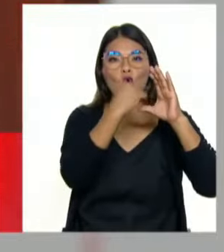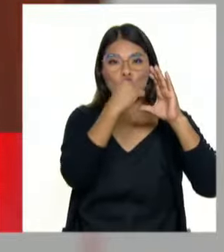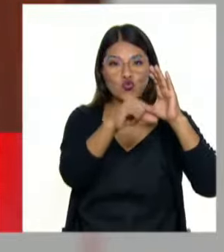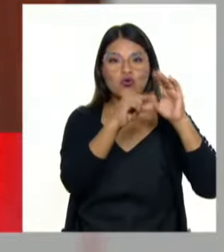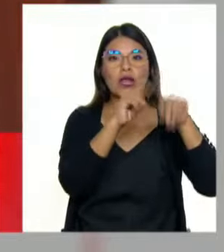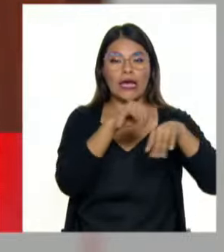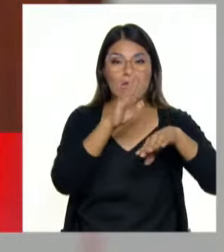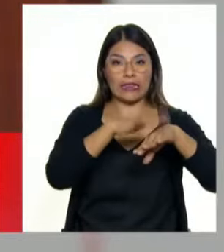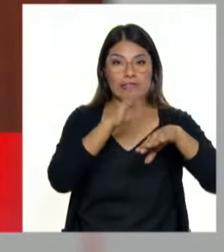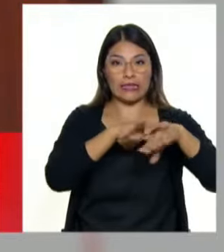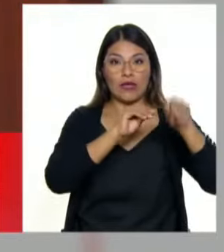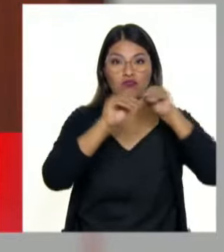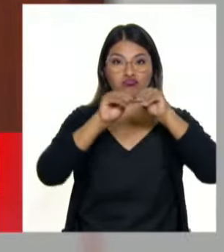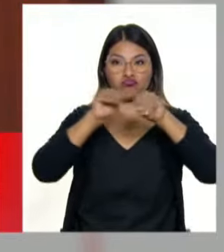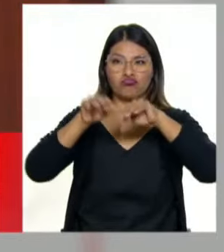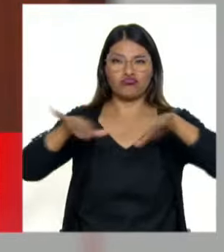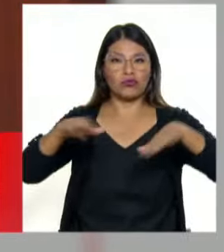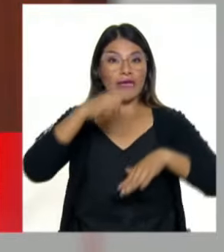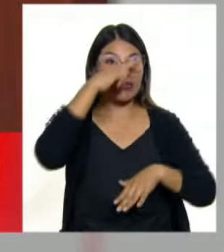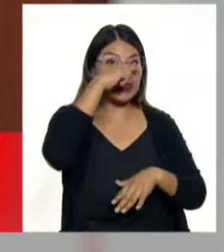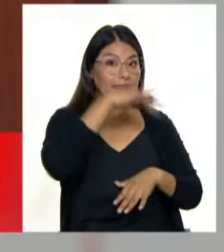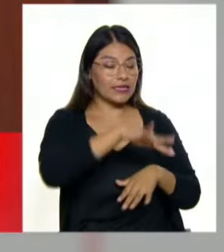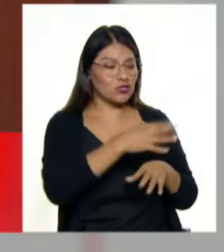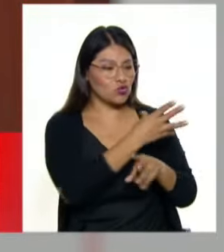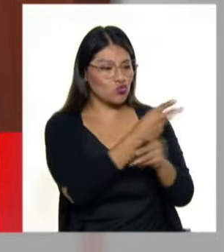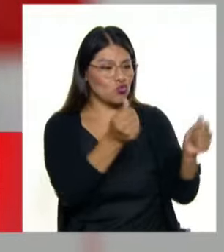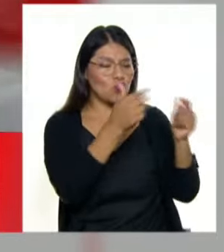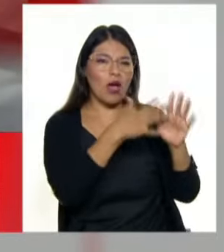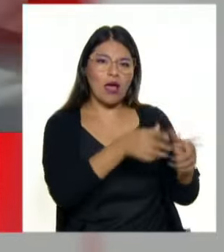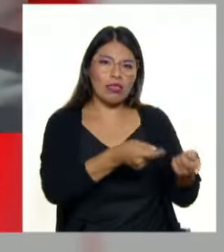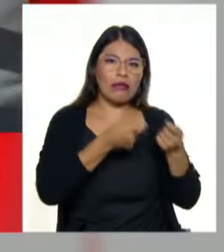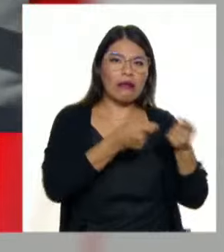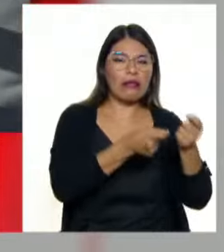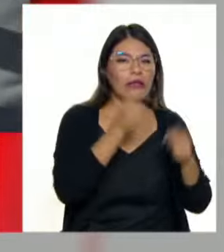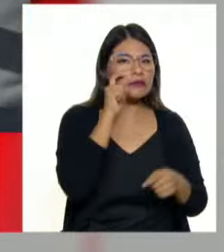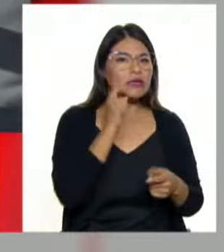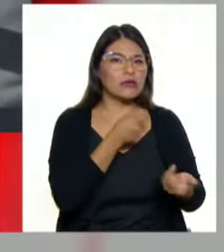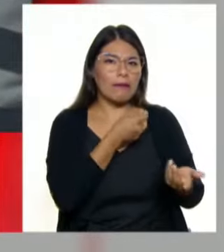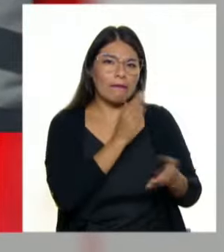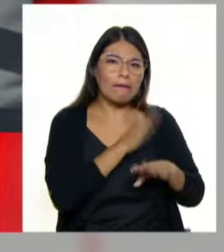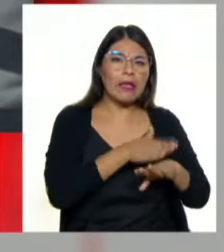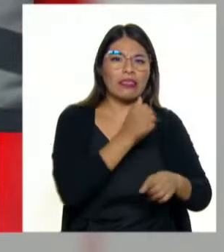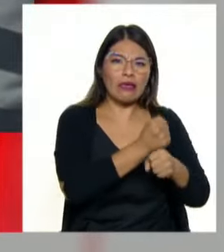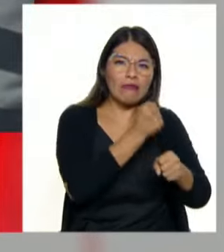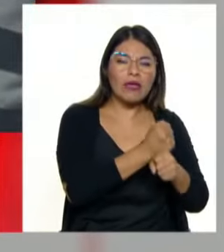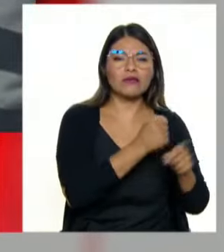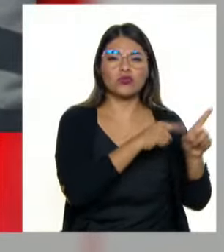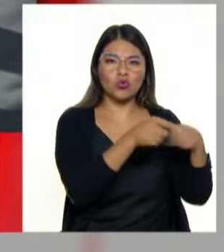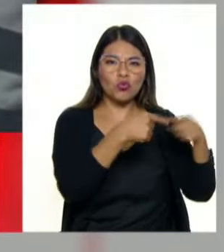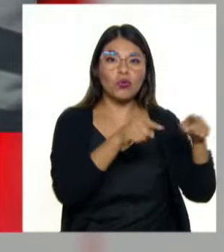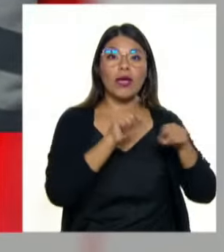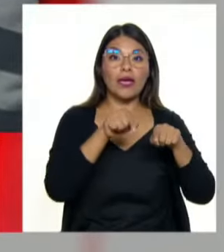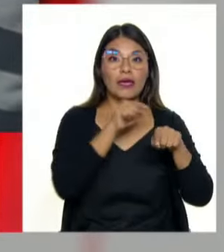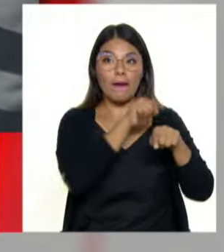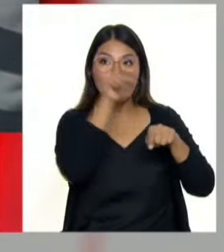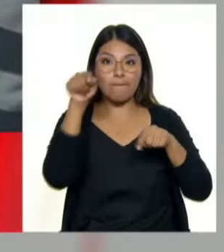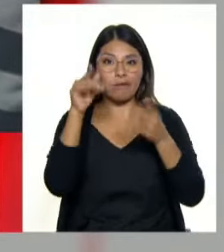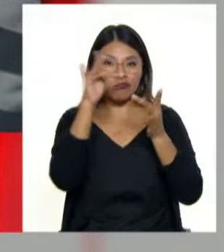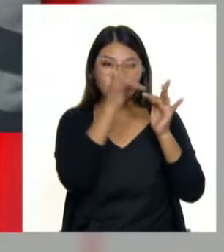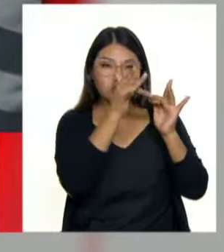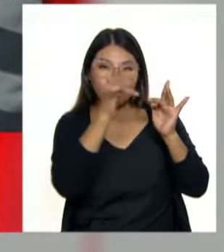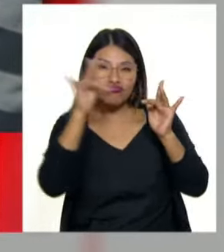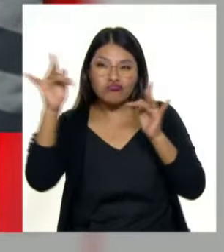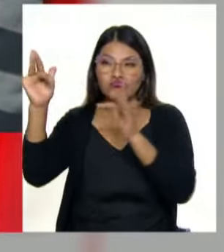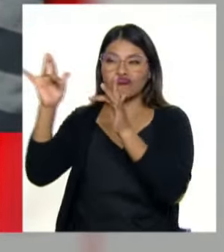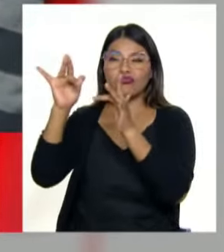Centro Nacional para Niños Desaparecidos y Explotados sobre la difusión de este material. De inmediato,